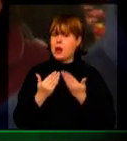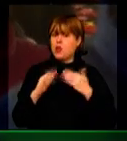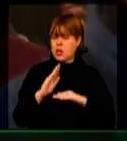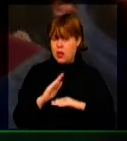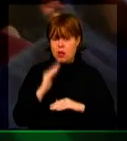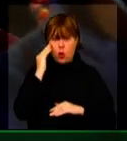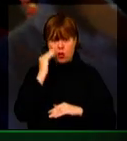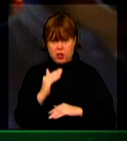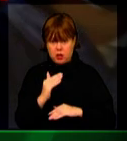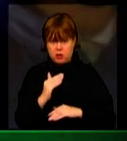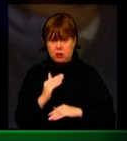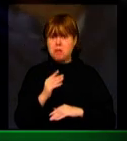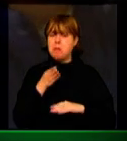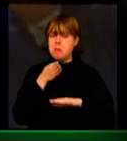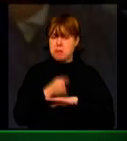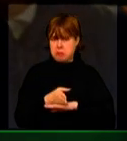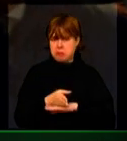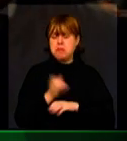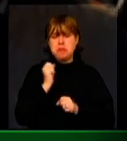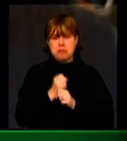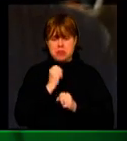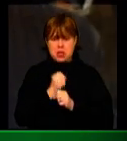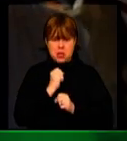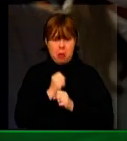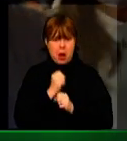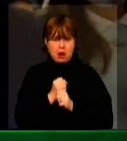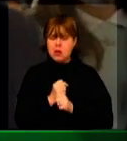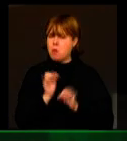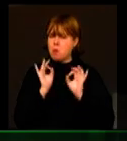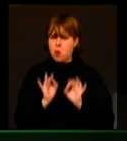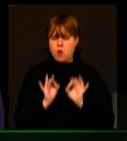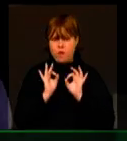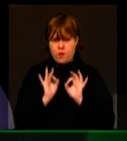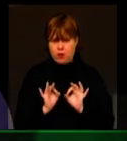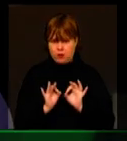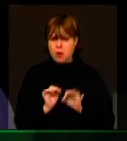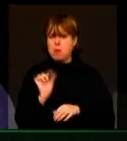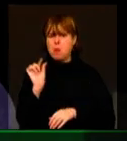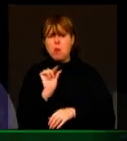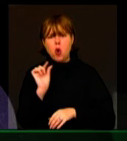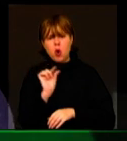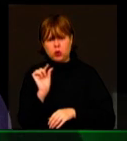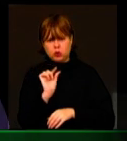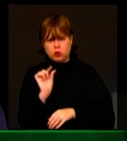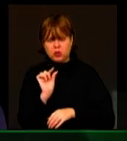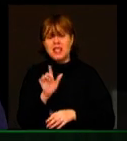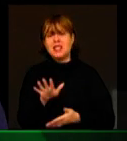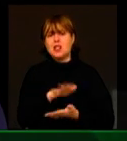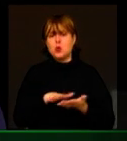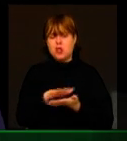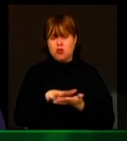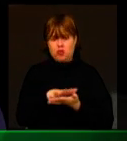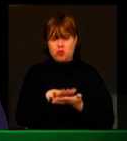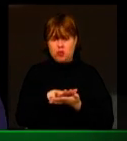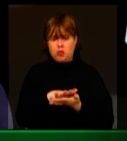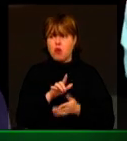docentes cumplen. La enorme mayoría trabaja y trabaja muy bien. Hay unos pocos que esa situación, en donde esa